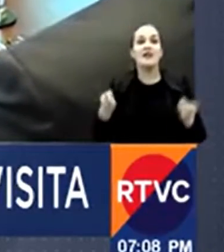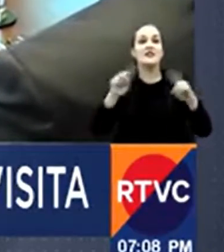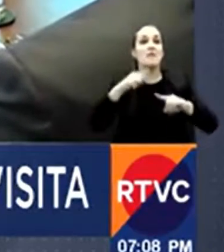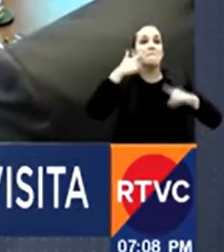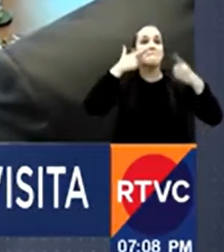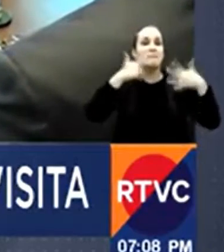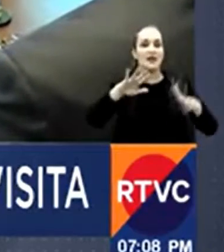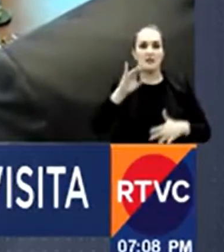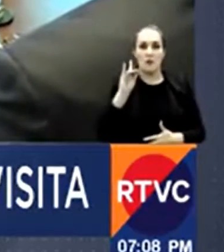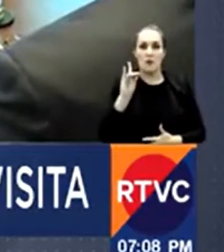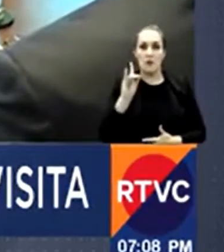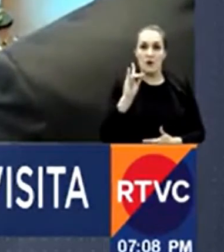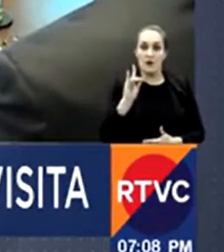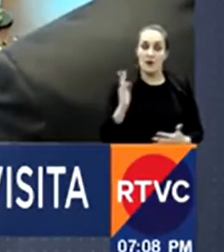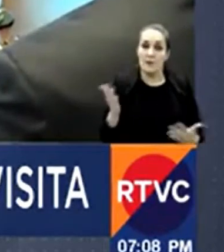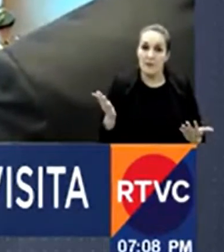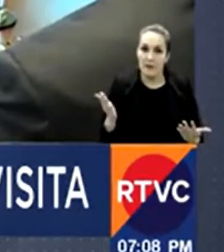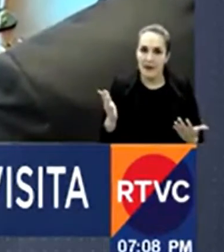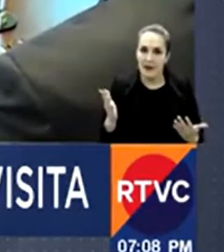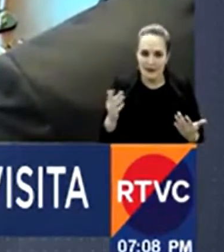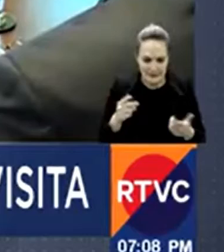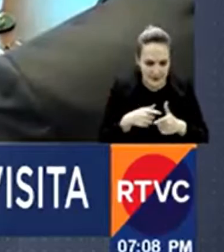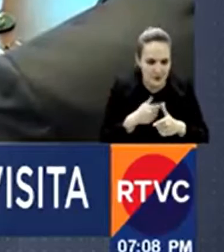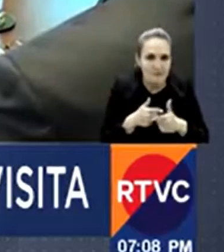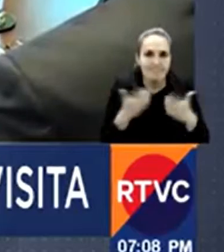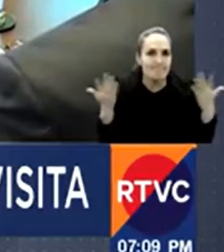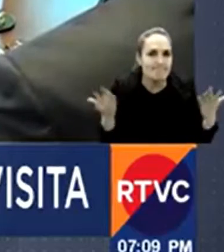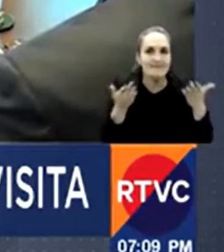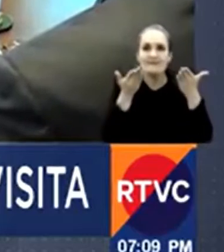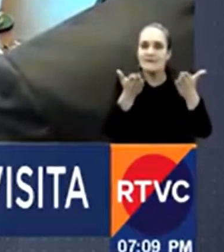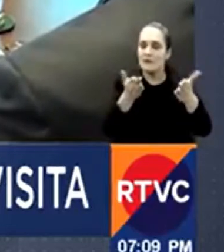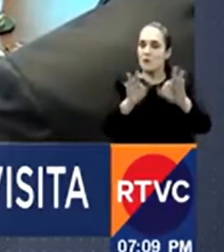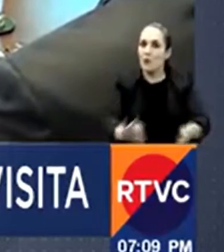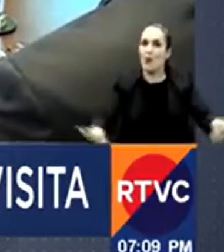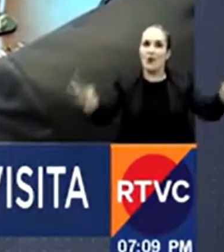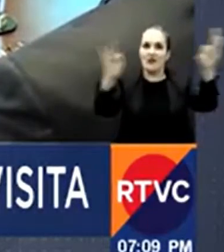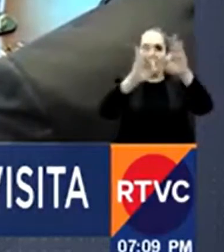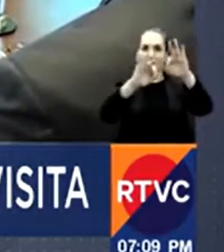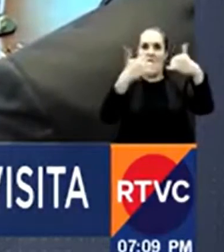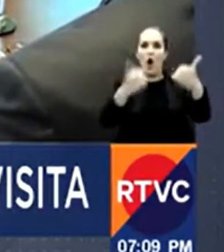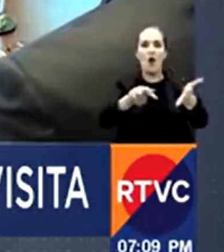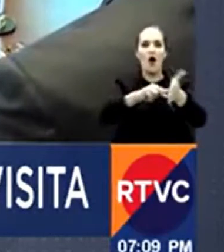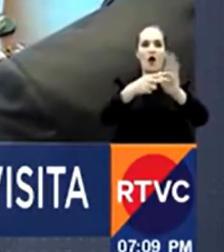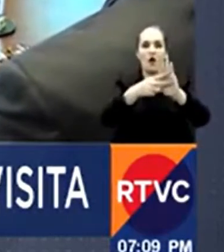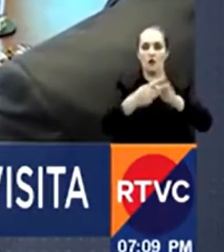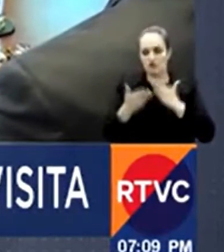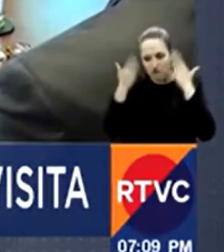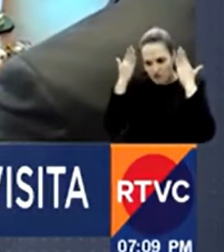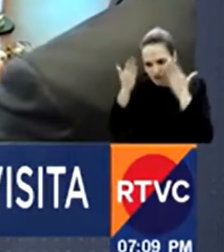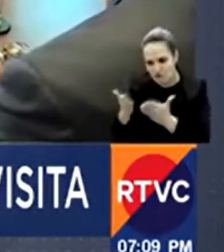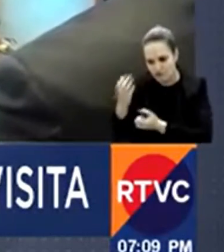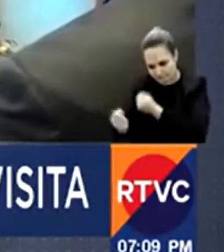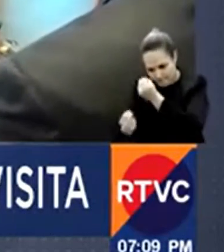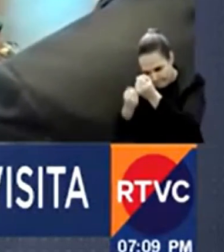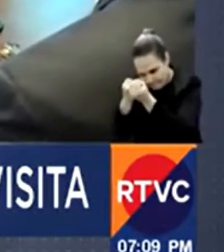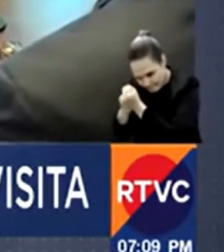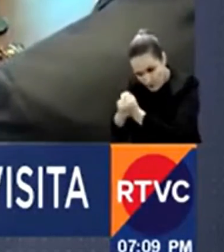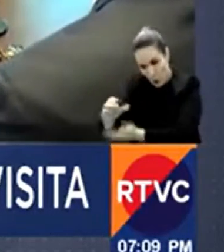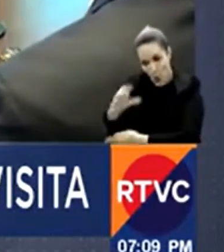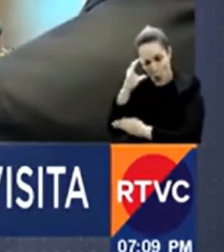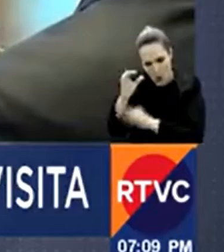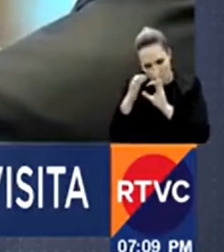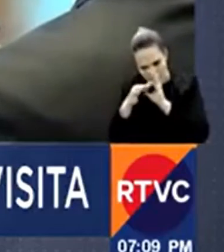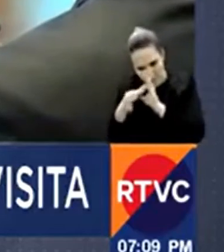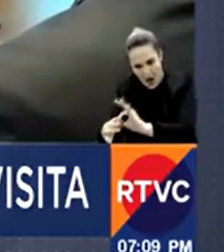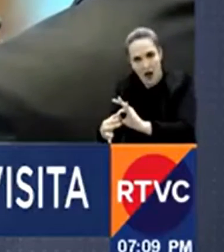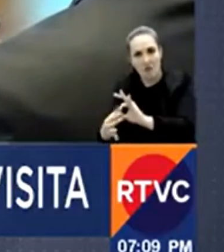Bolivia. Entonces es un mensaje muy importante de darle a Colombia